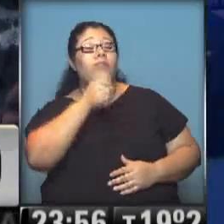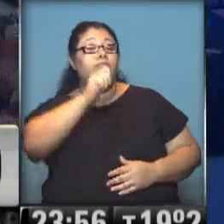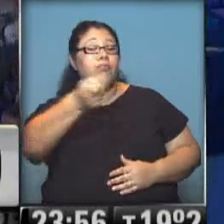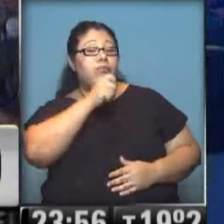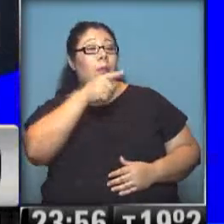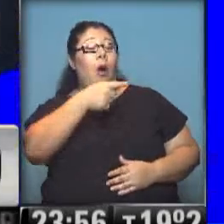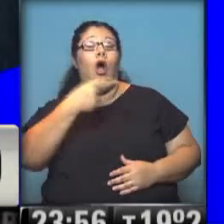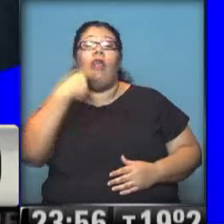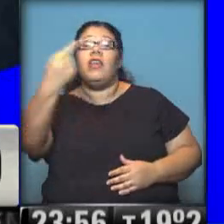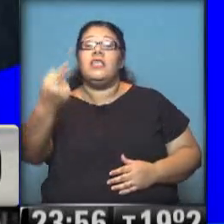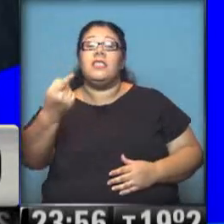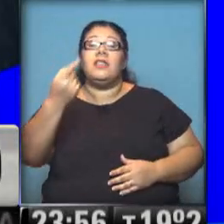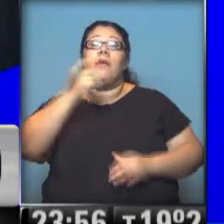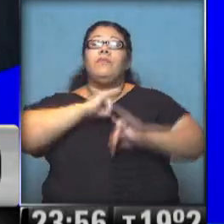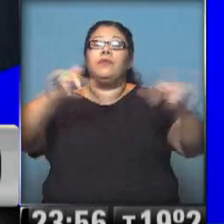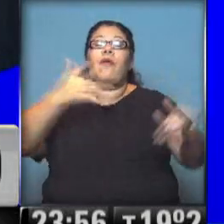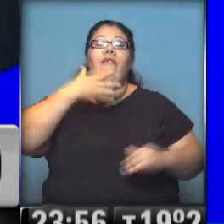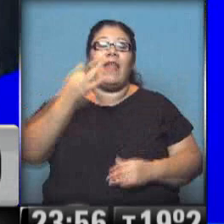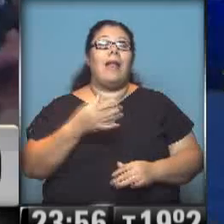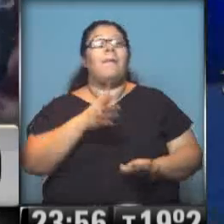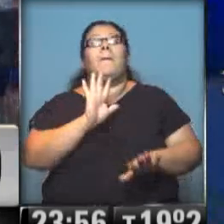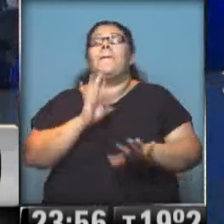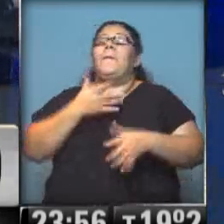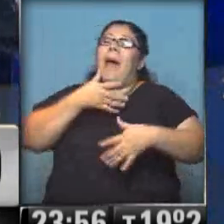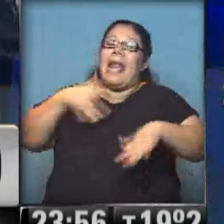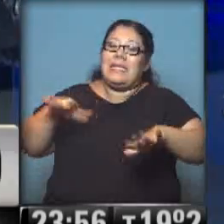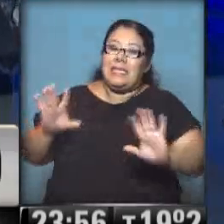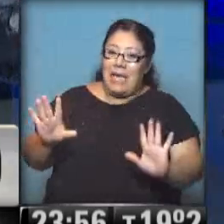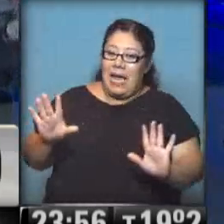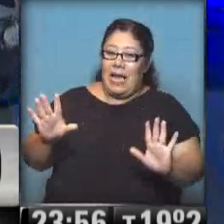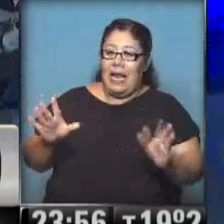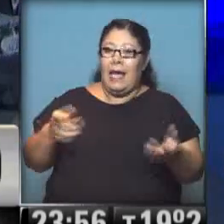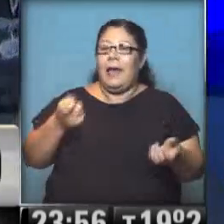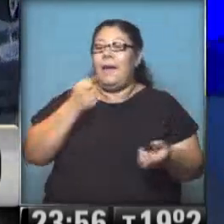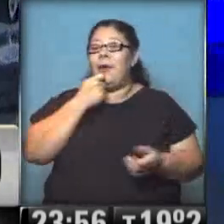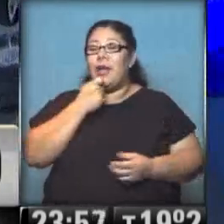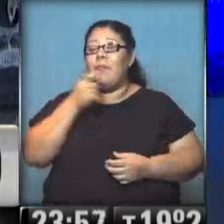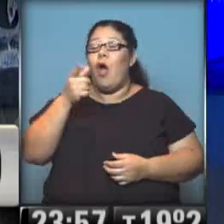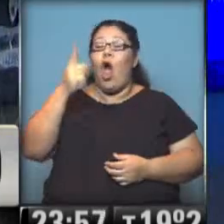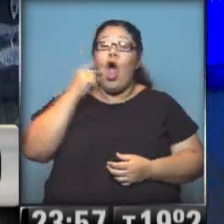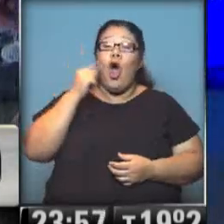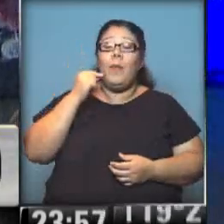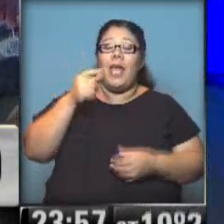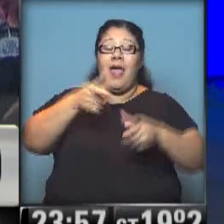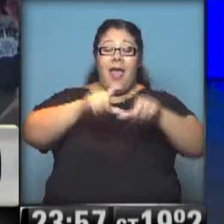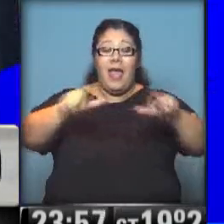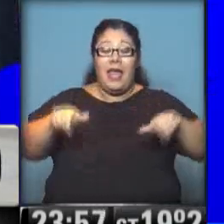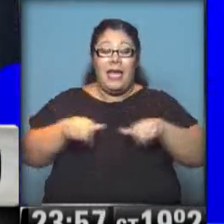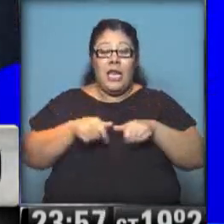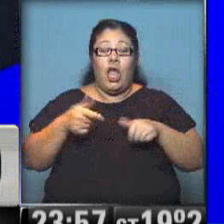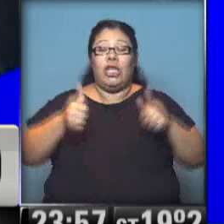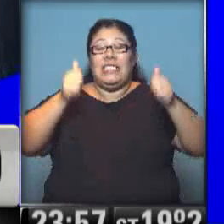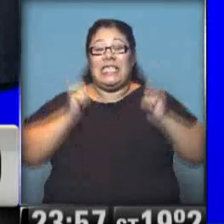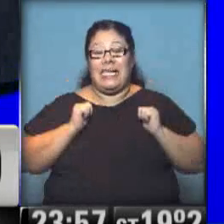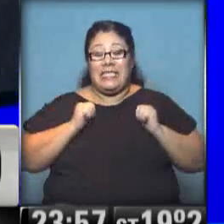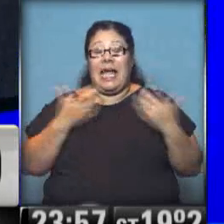hacia no, tanta gente que está... Es un parecer. Bueno, está bien, si vos... Digo, puedes un tipo ser sentado en 4 inodoros a la vez, no sé cómo... Bueno, a mí me gustaría estar sentado en